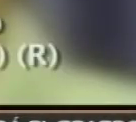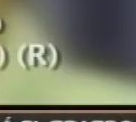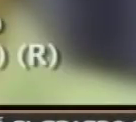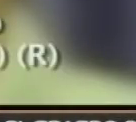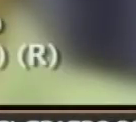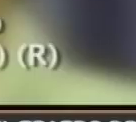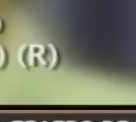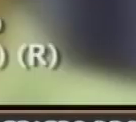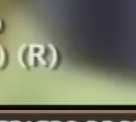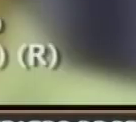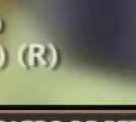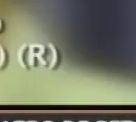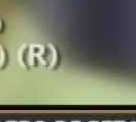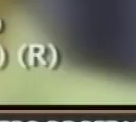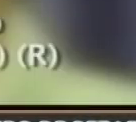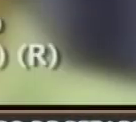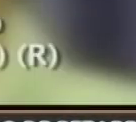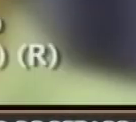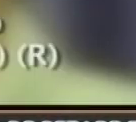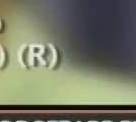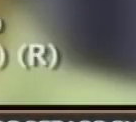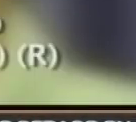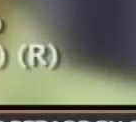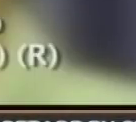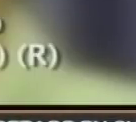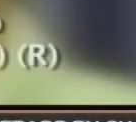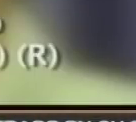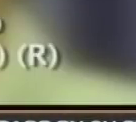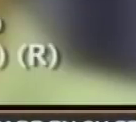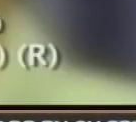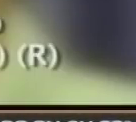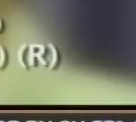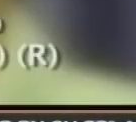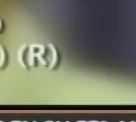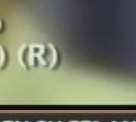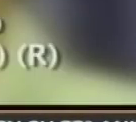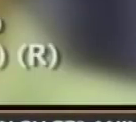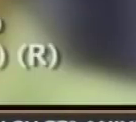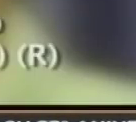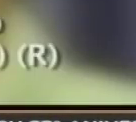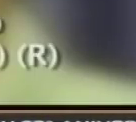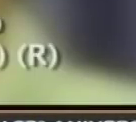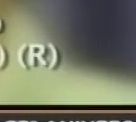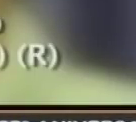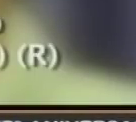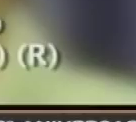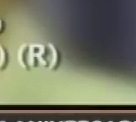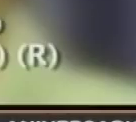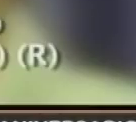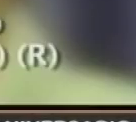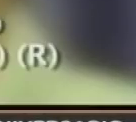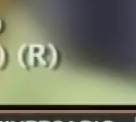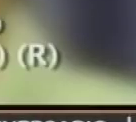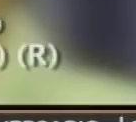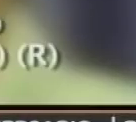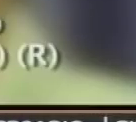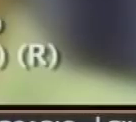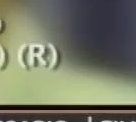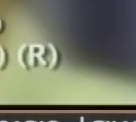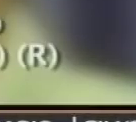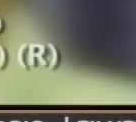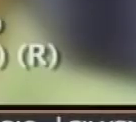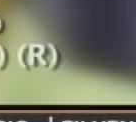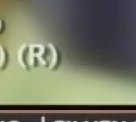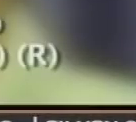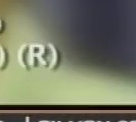naves para evitar que se la destruyan. Ajá, ahí te voy a ir pasando otras láminas